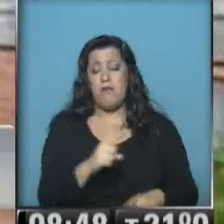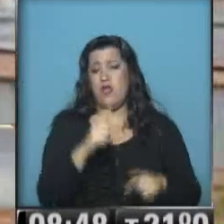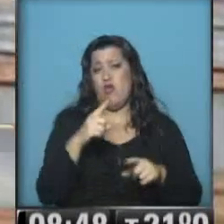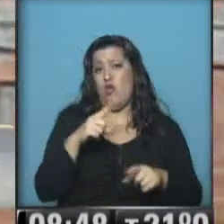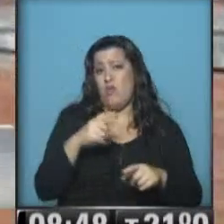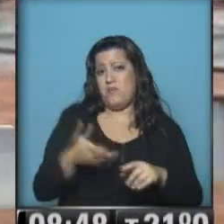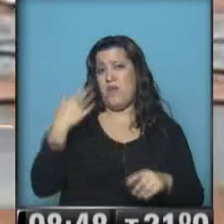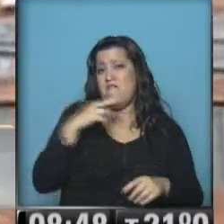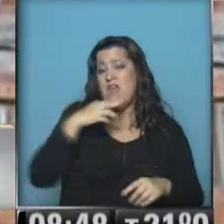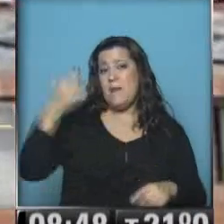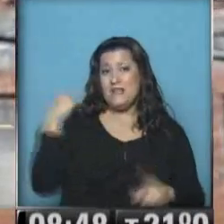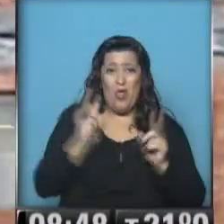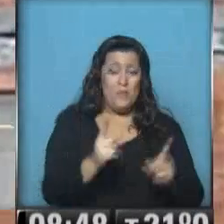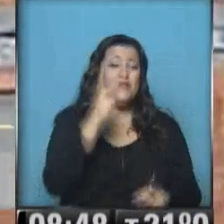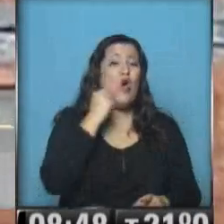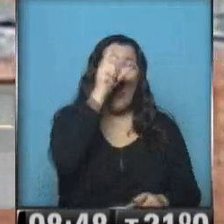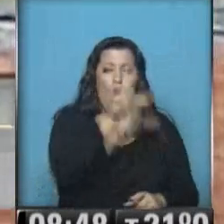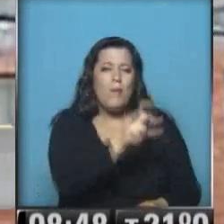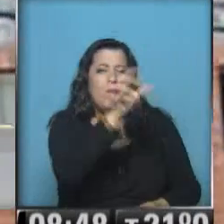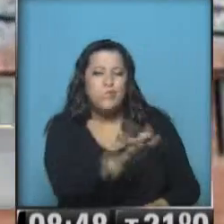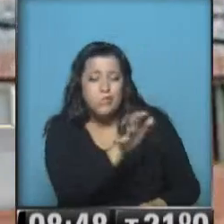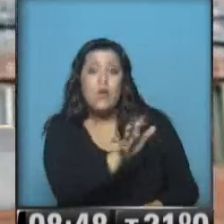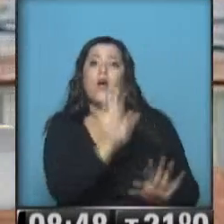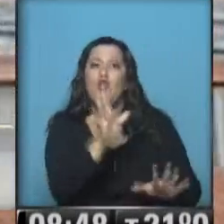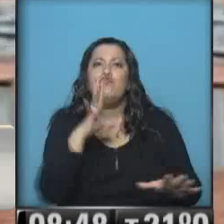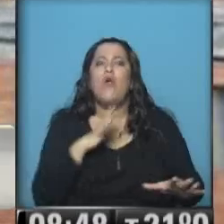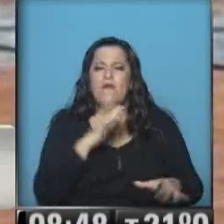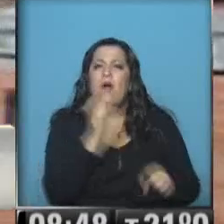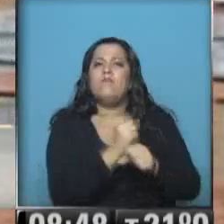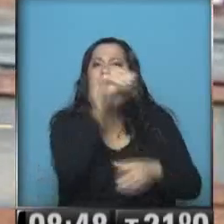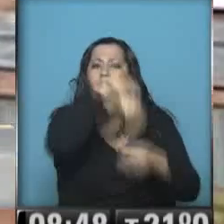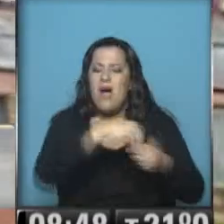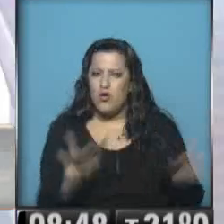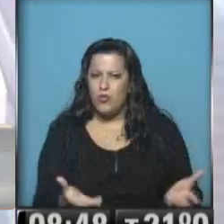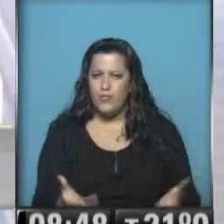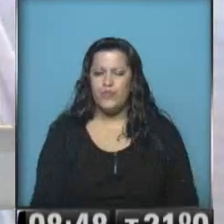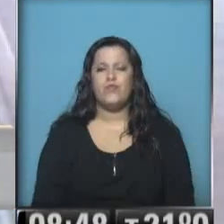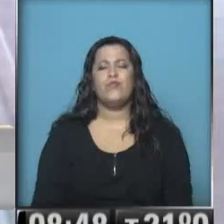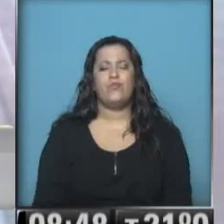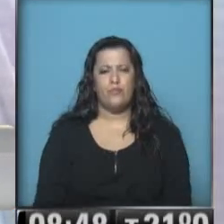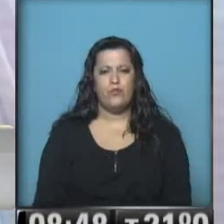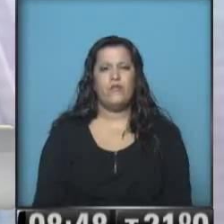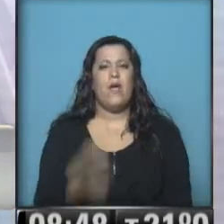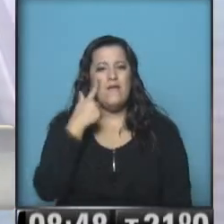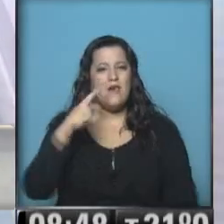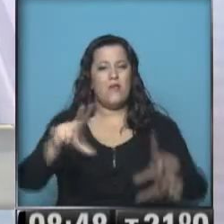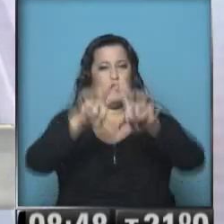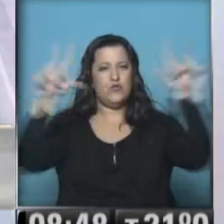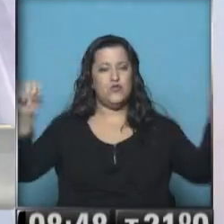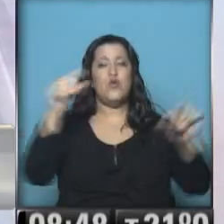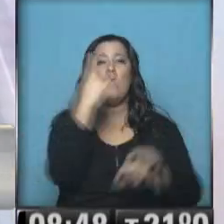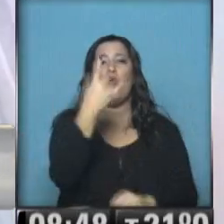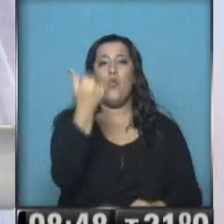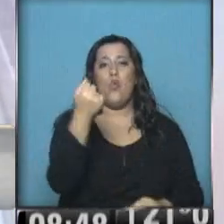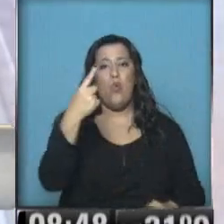esta persona que está sospechada de abuso infantil todavía estaba trabajando en el establecimiento y veíamos a cárter 'guaje' la gente